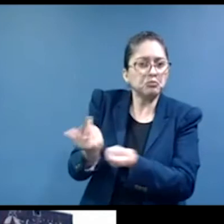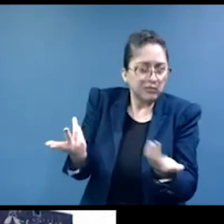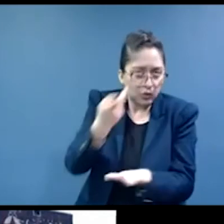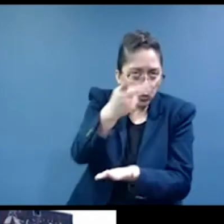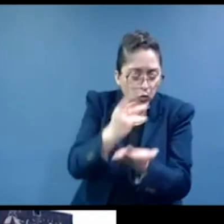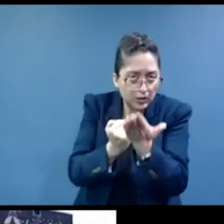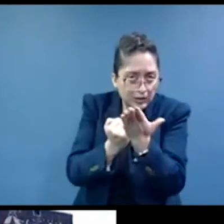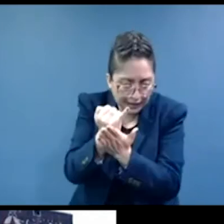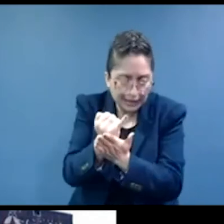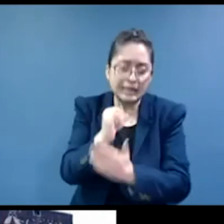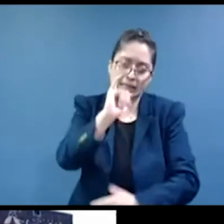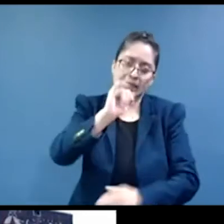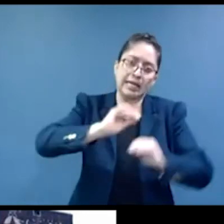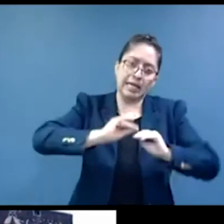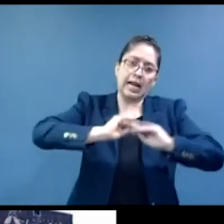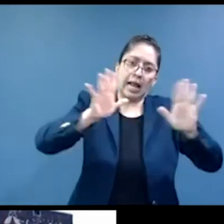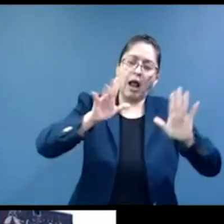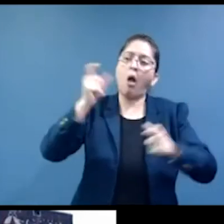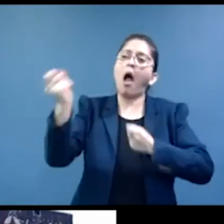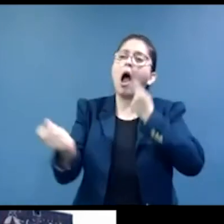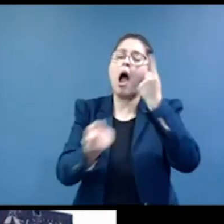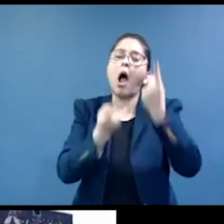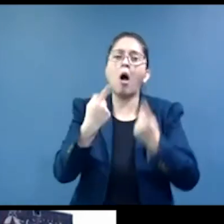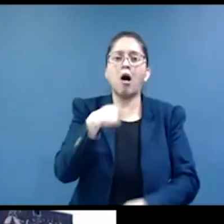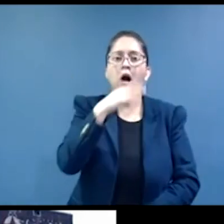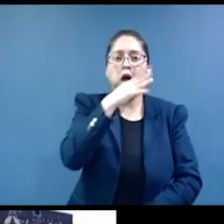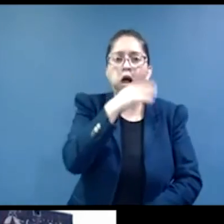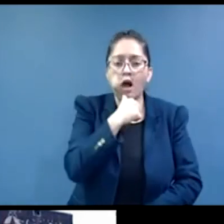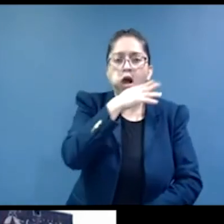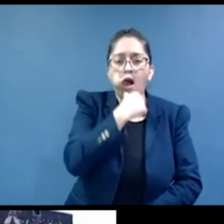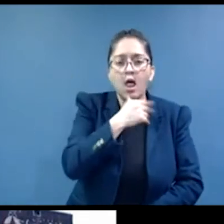infertilidad, te decía, tiene que ver con cuestiones del estilo